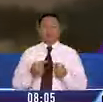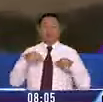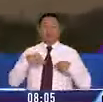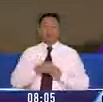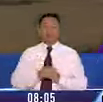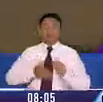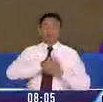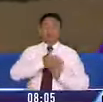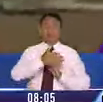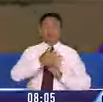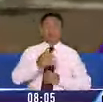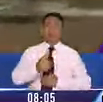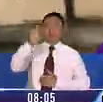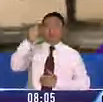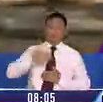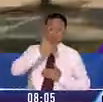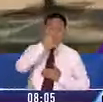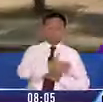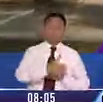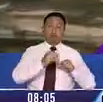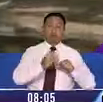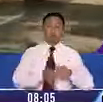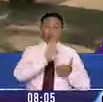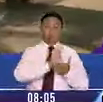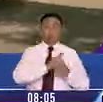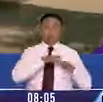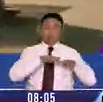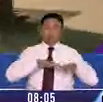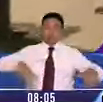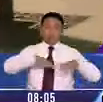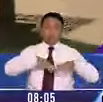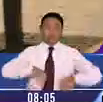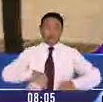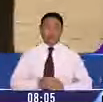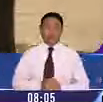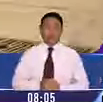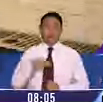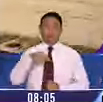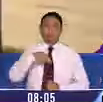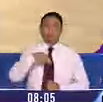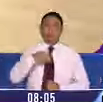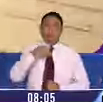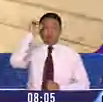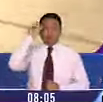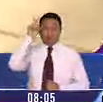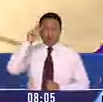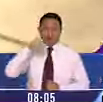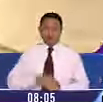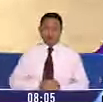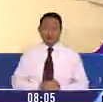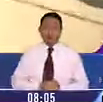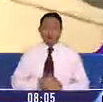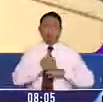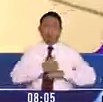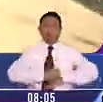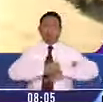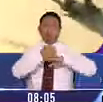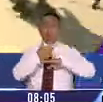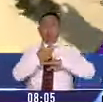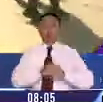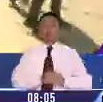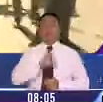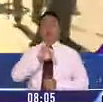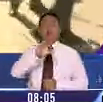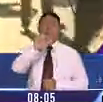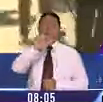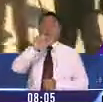al patio trasero de la Asamblea Nacional para conocer las declaraciones del comandante general Fausto